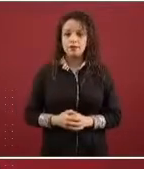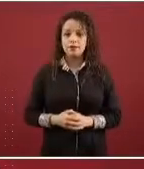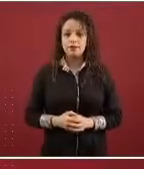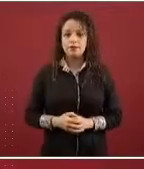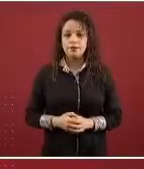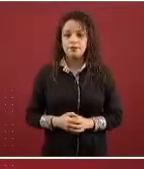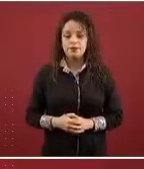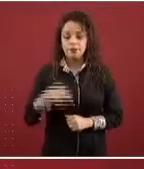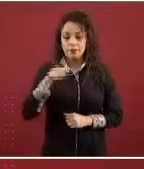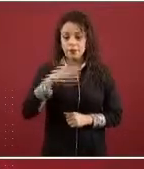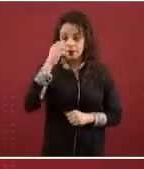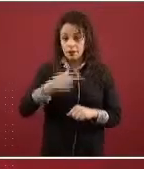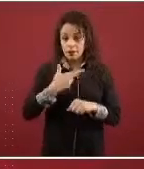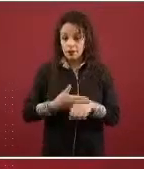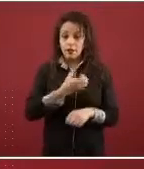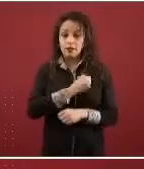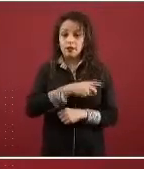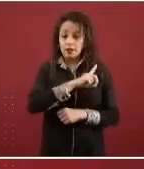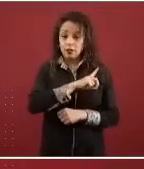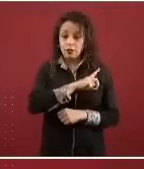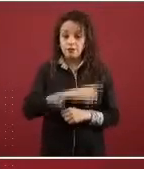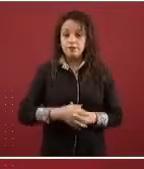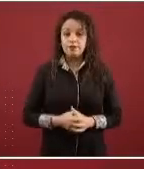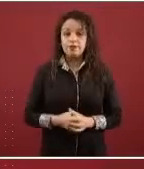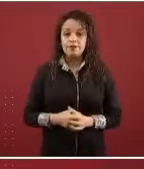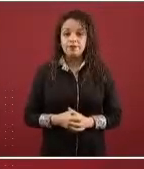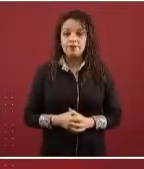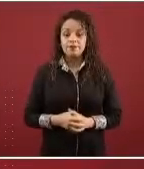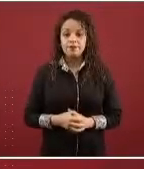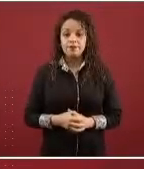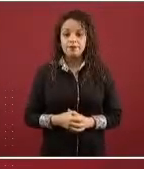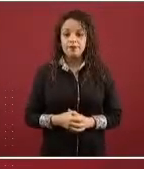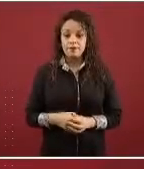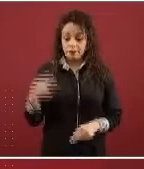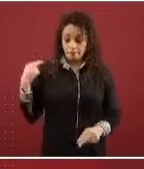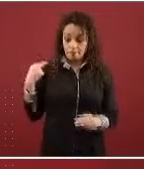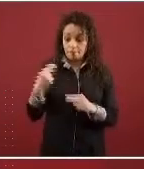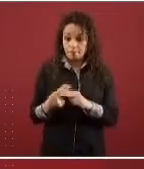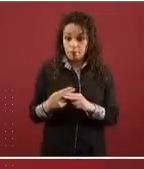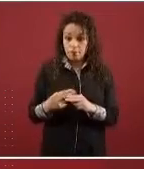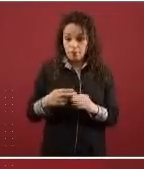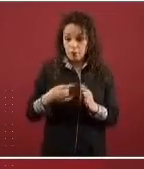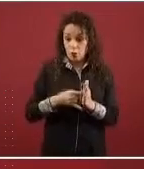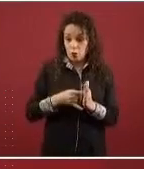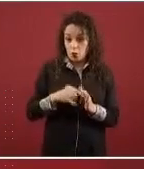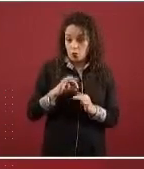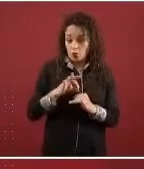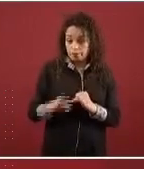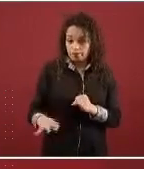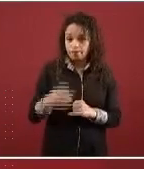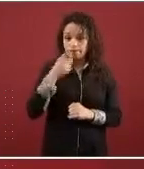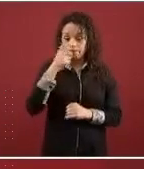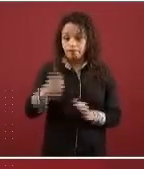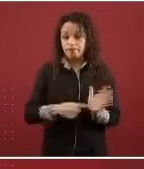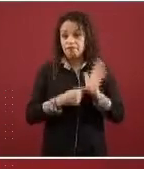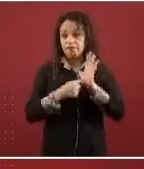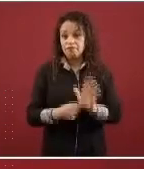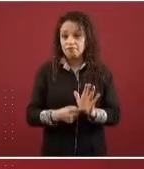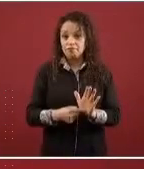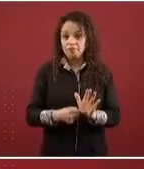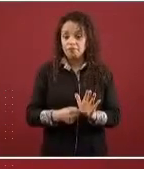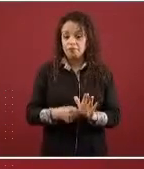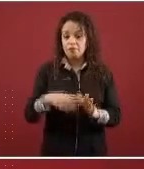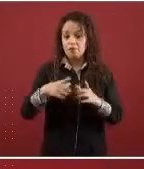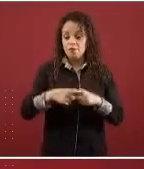Que la Secretaría de Salud en las últimas horas ha señalado que el número de casos ha ido en